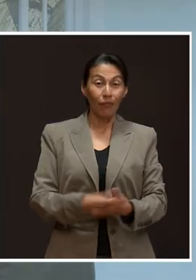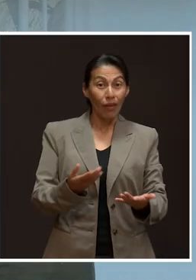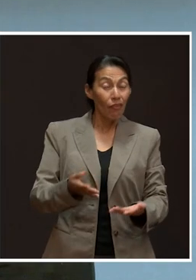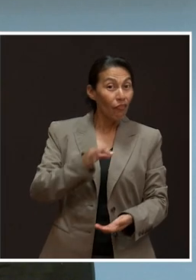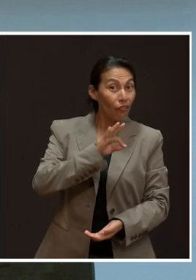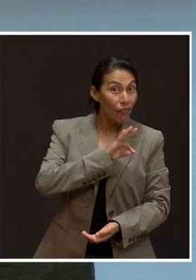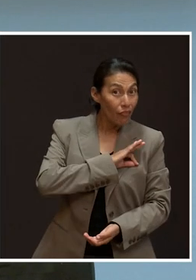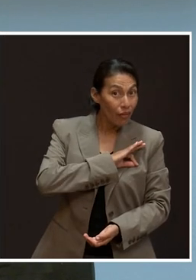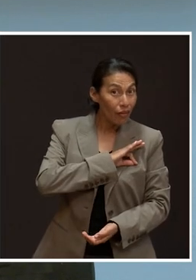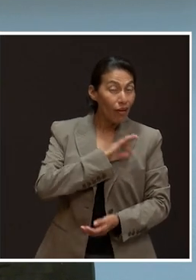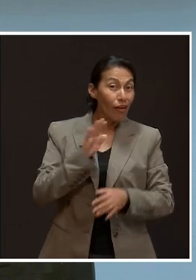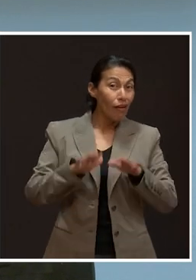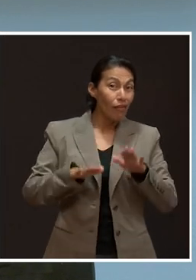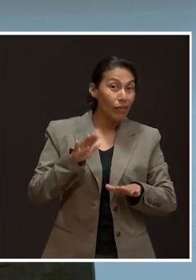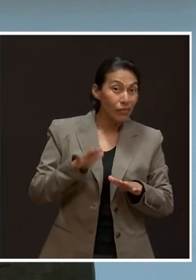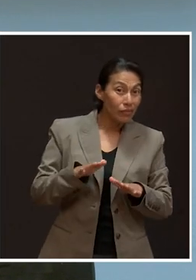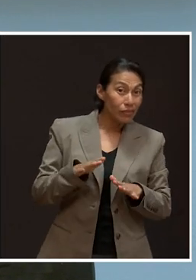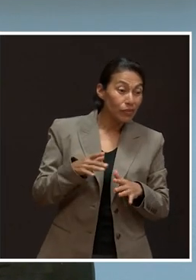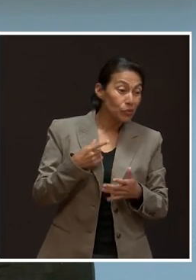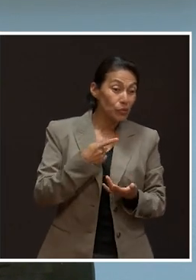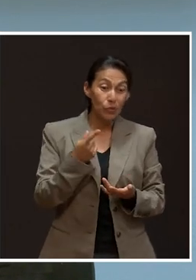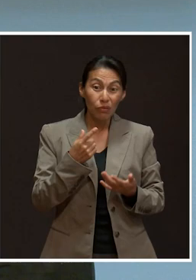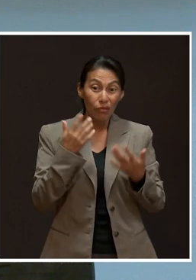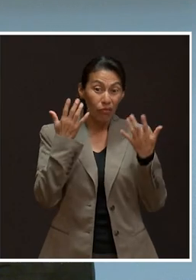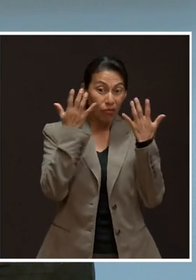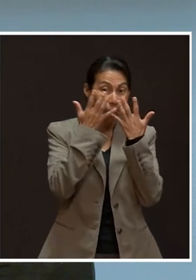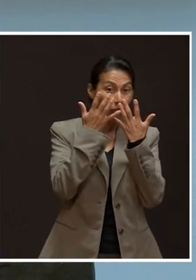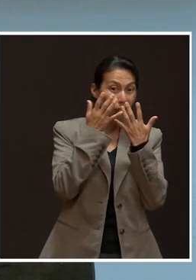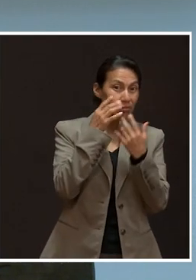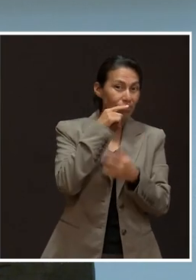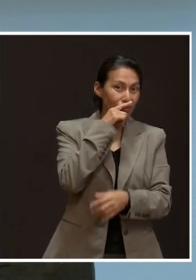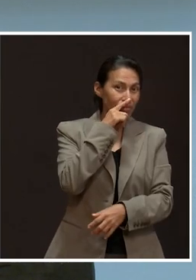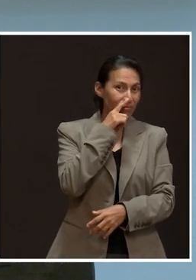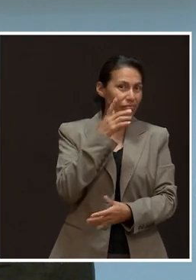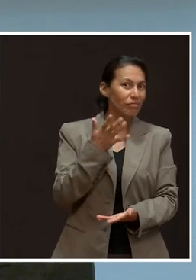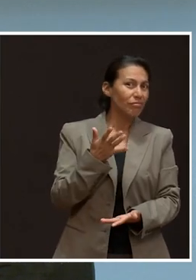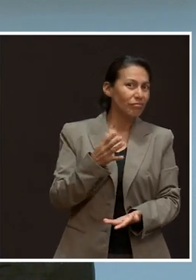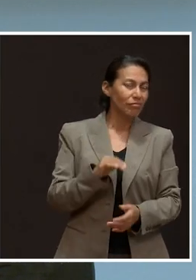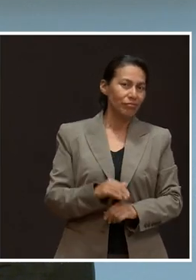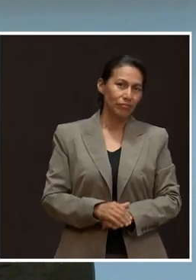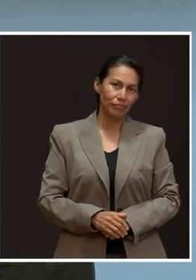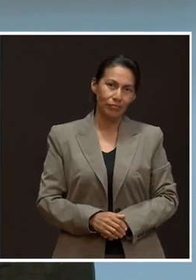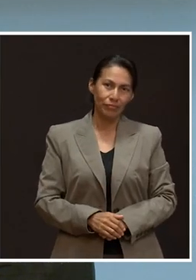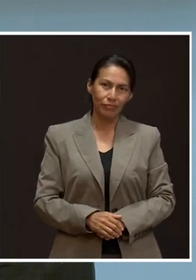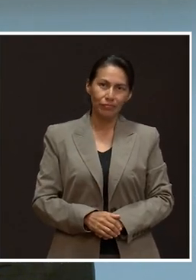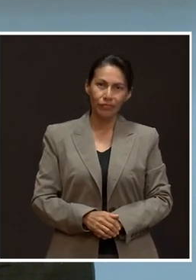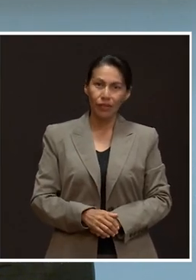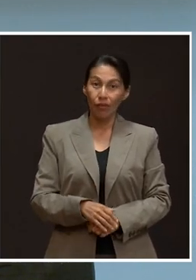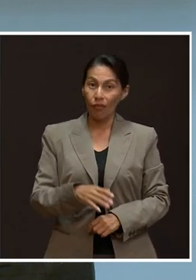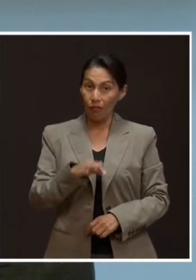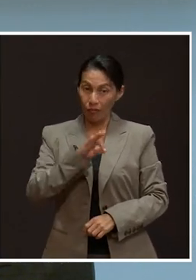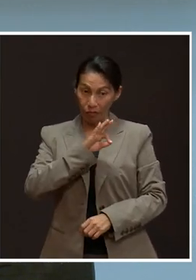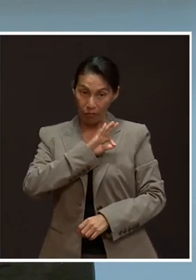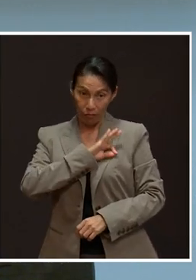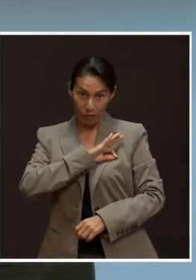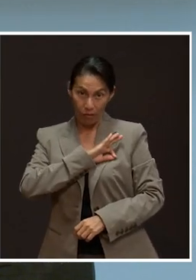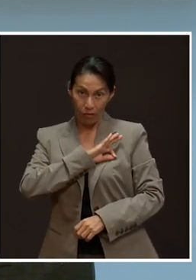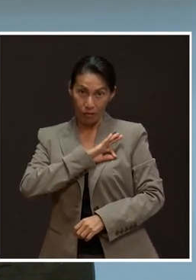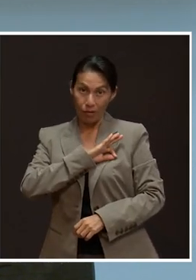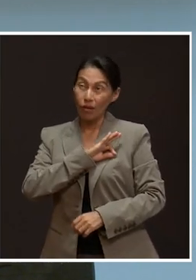Y es que la fe muchas veces la confundimos con la presunción. La fe es el